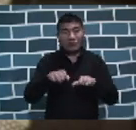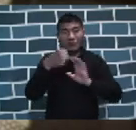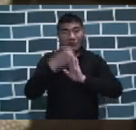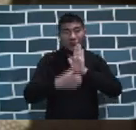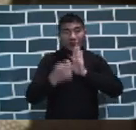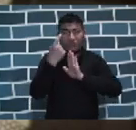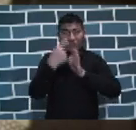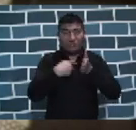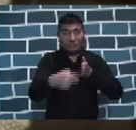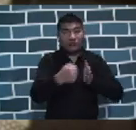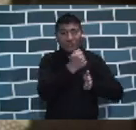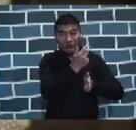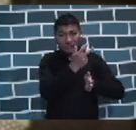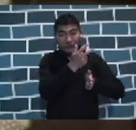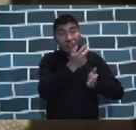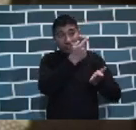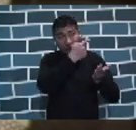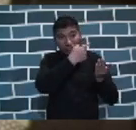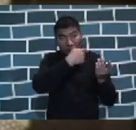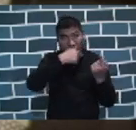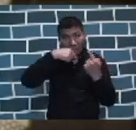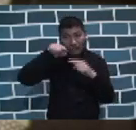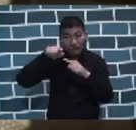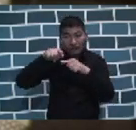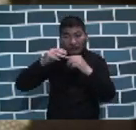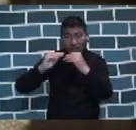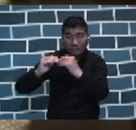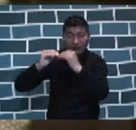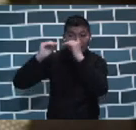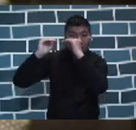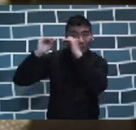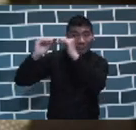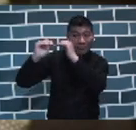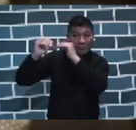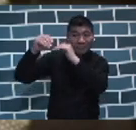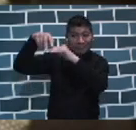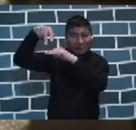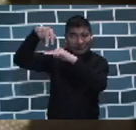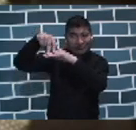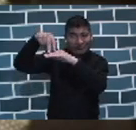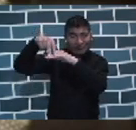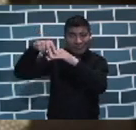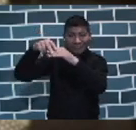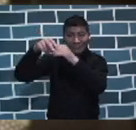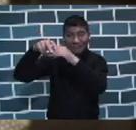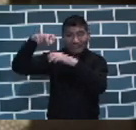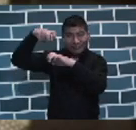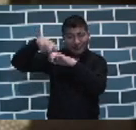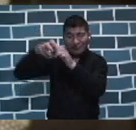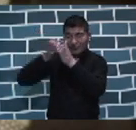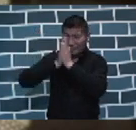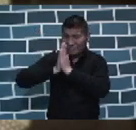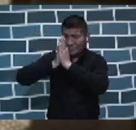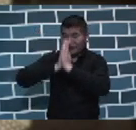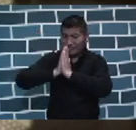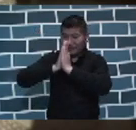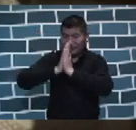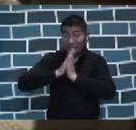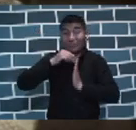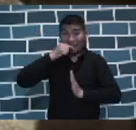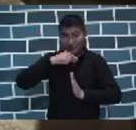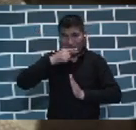subieron a la estancia superior y se mantenían en la oración es decir